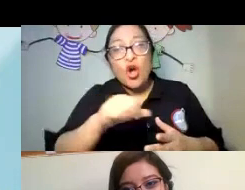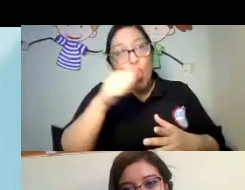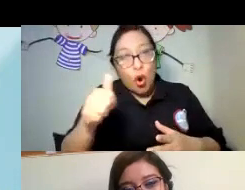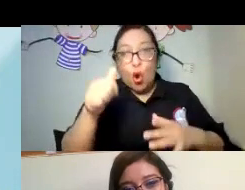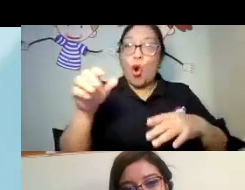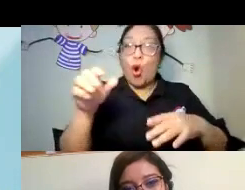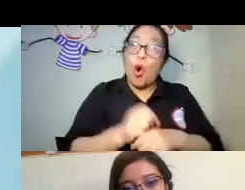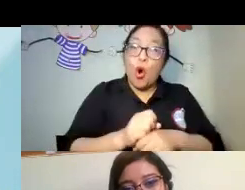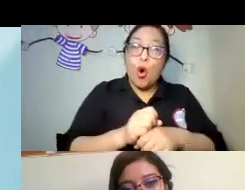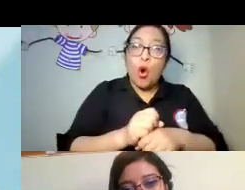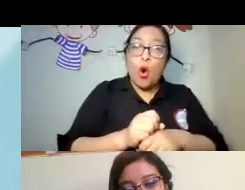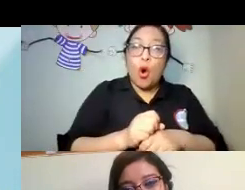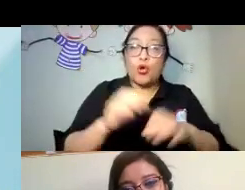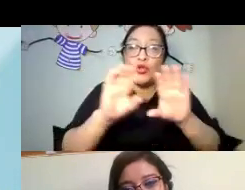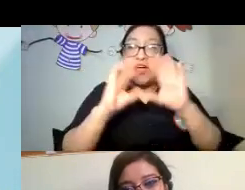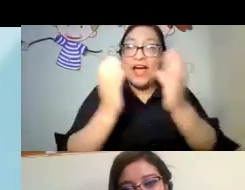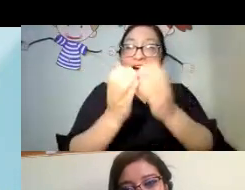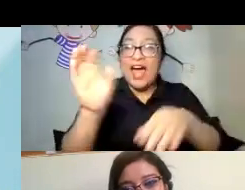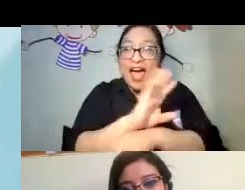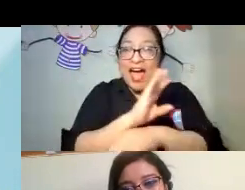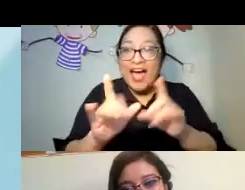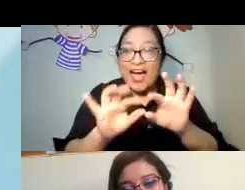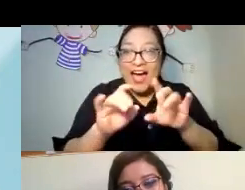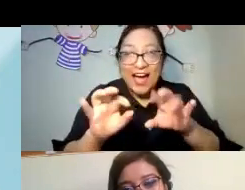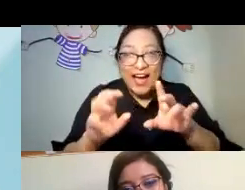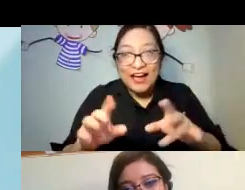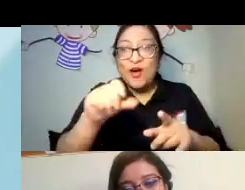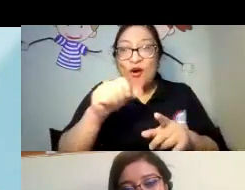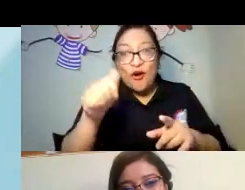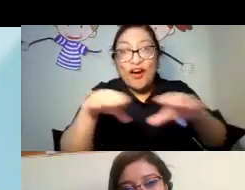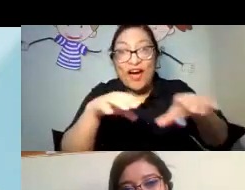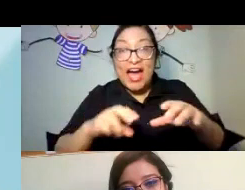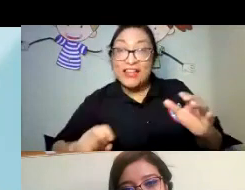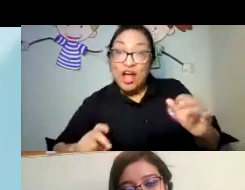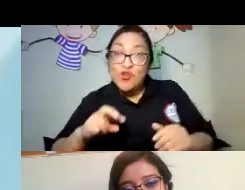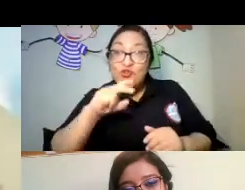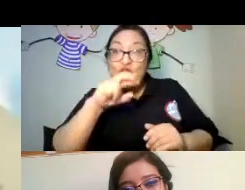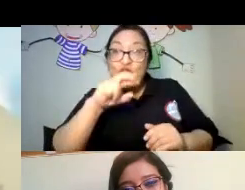una experiencia cuando se subió al volcán, realizando